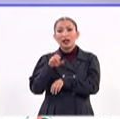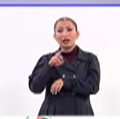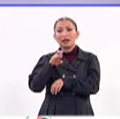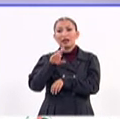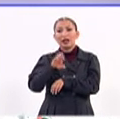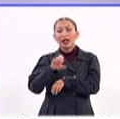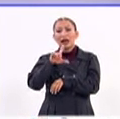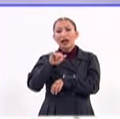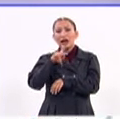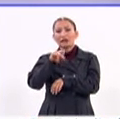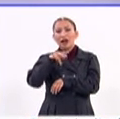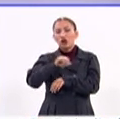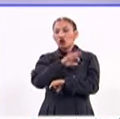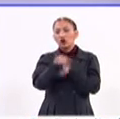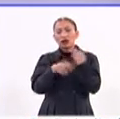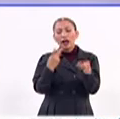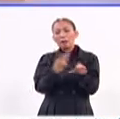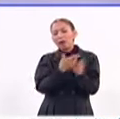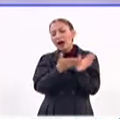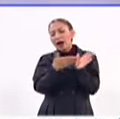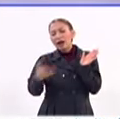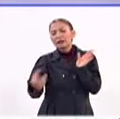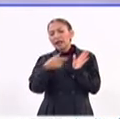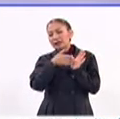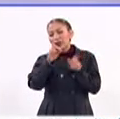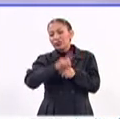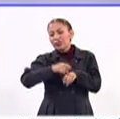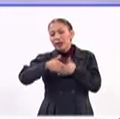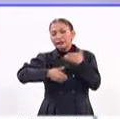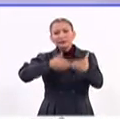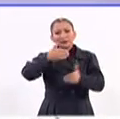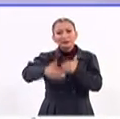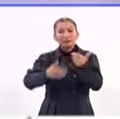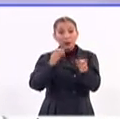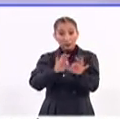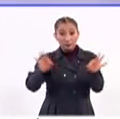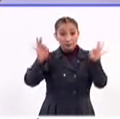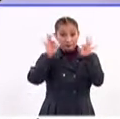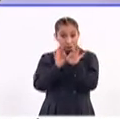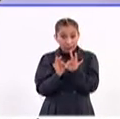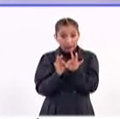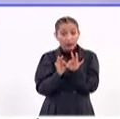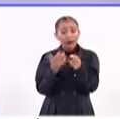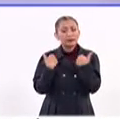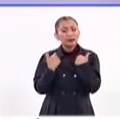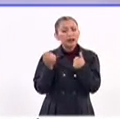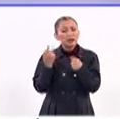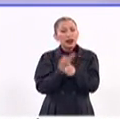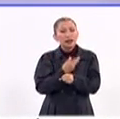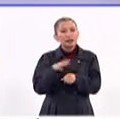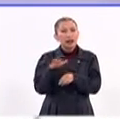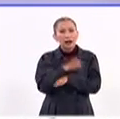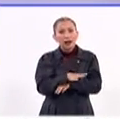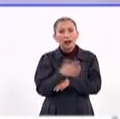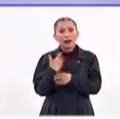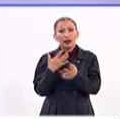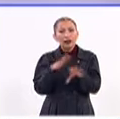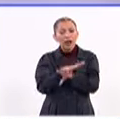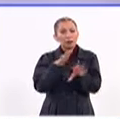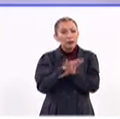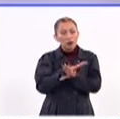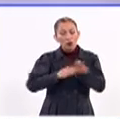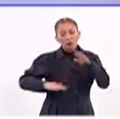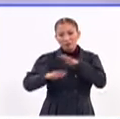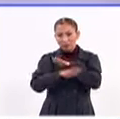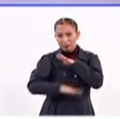Enrique Lascano, precisamente todo lo que está sucediendo a lo largo de estos días, porque es muy importante entender lo que está sucediendo ahí en este cambio